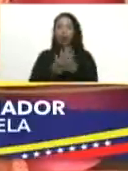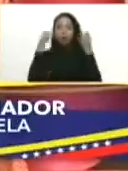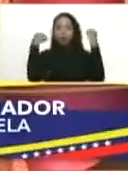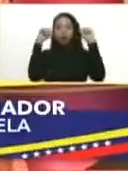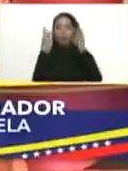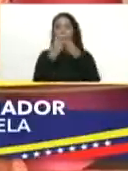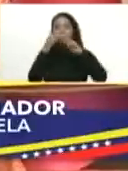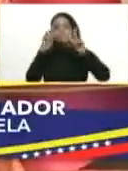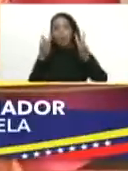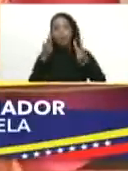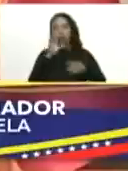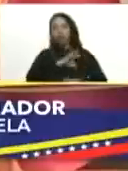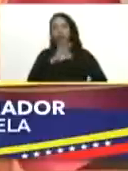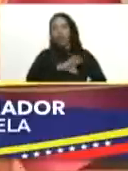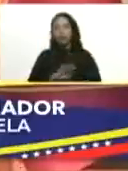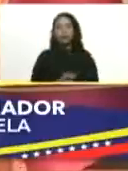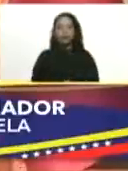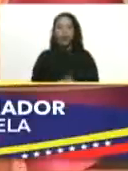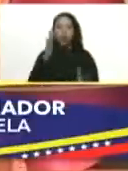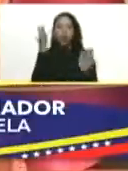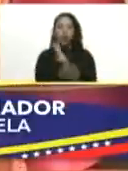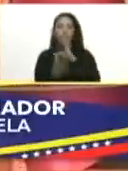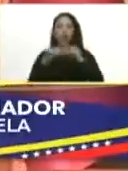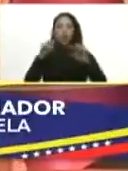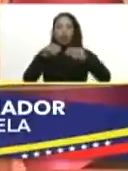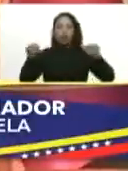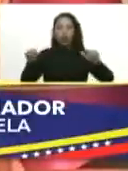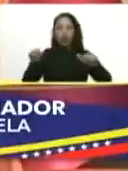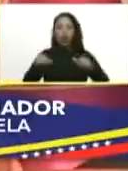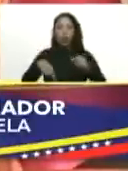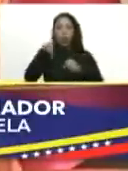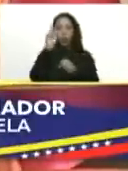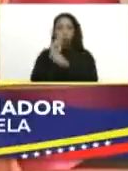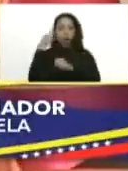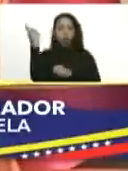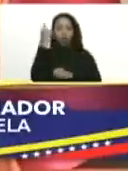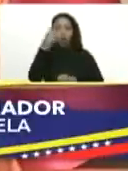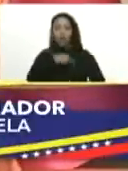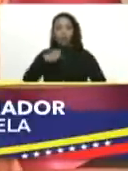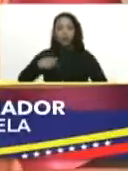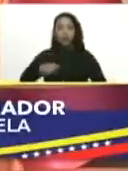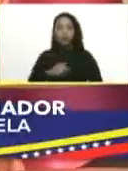pacífico de la soberanía sobre todo su territorio de una sola China.